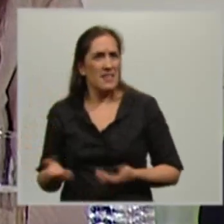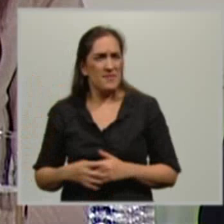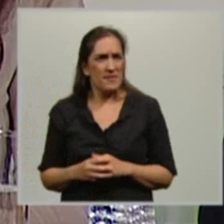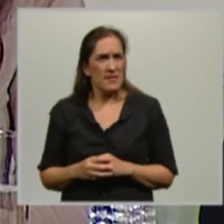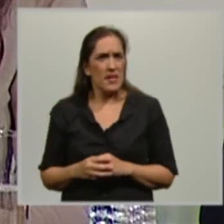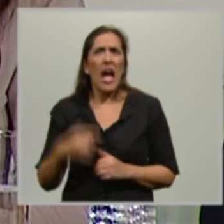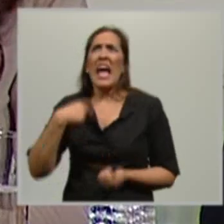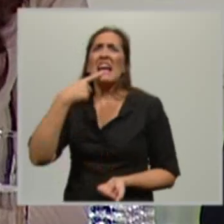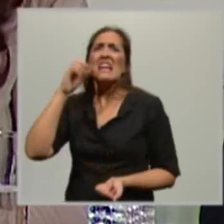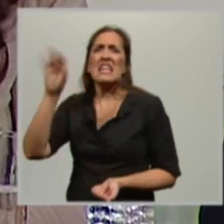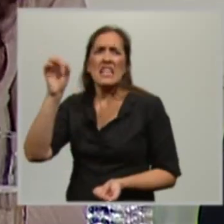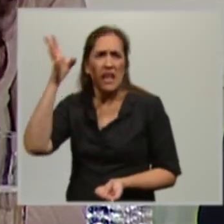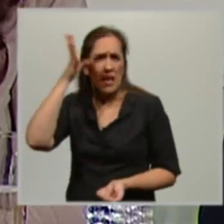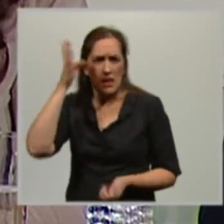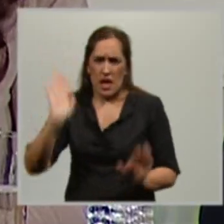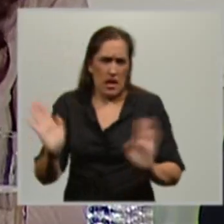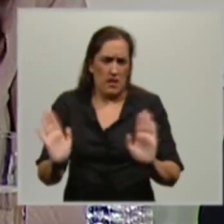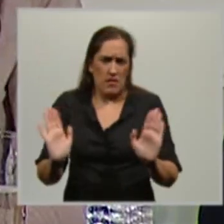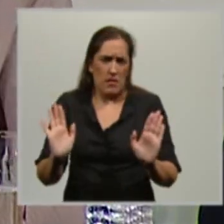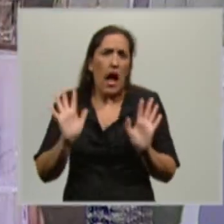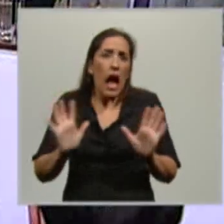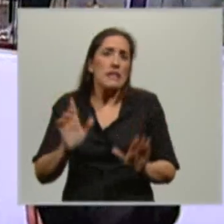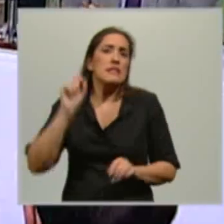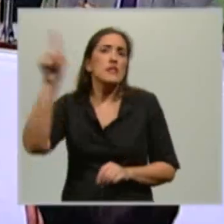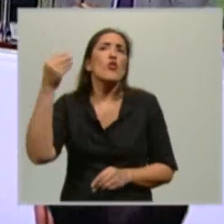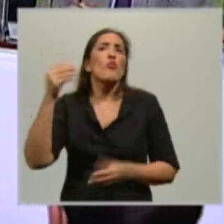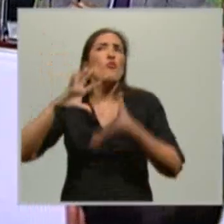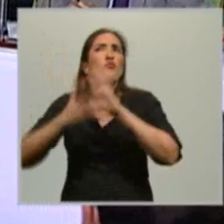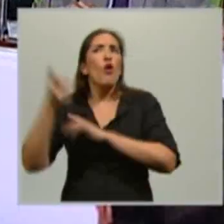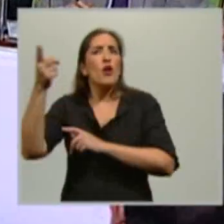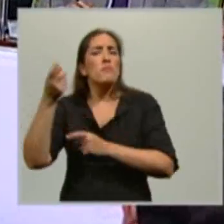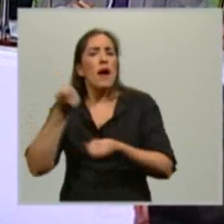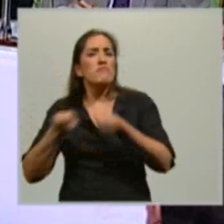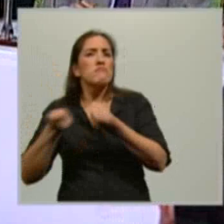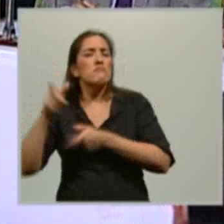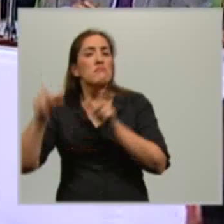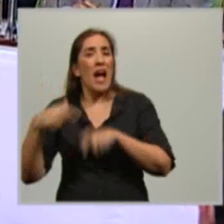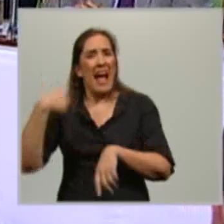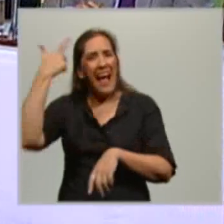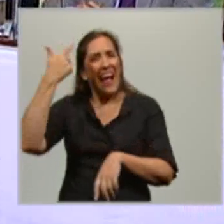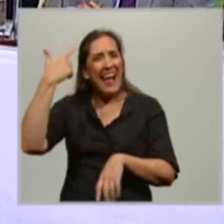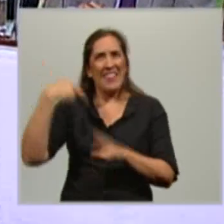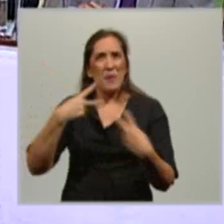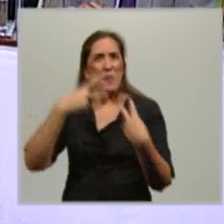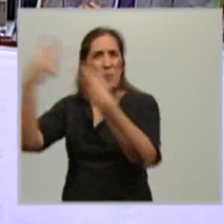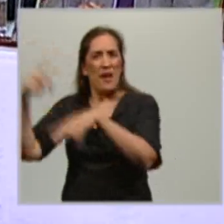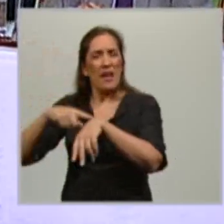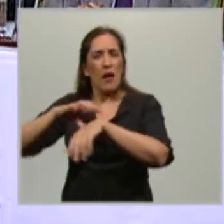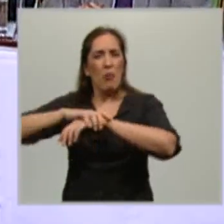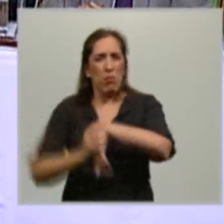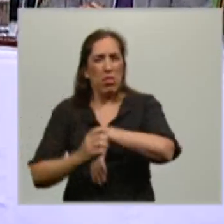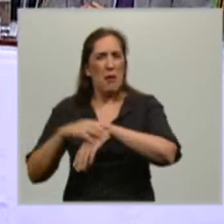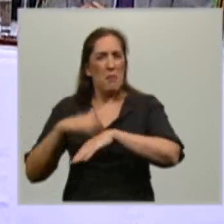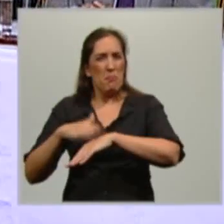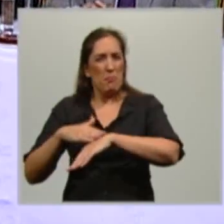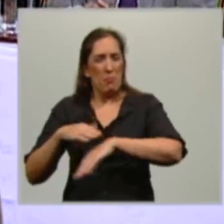Al contrario, es cómo se usa racionalmente la energía. Cuando me pasó el esguince, bueno, podemos ir a un hospital,